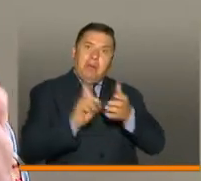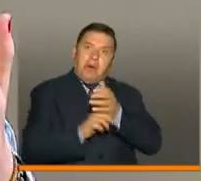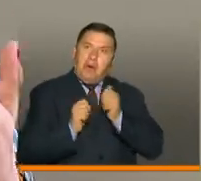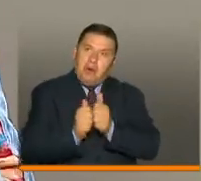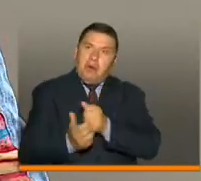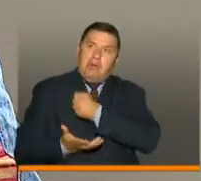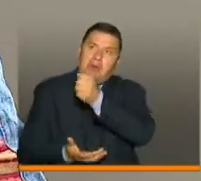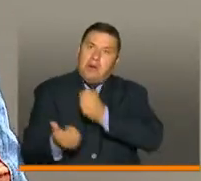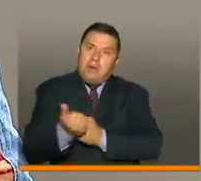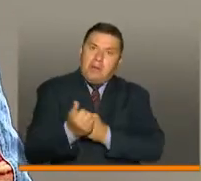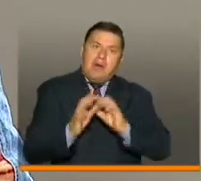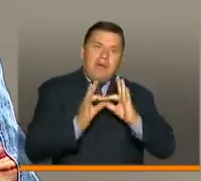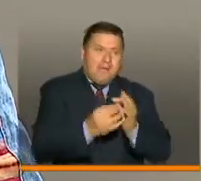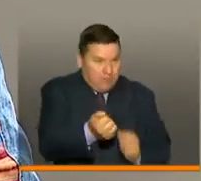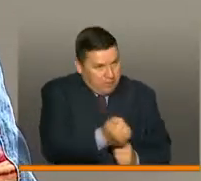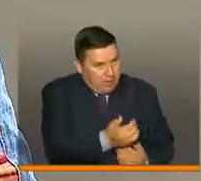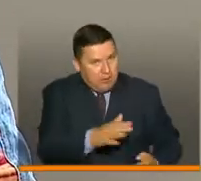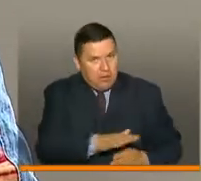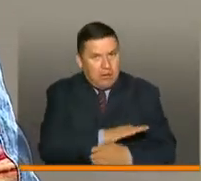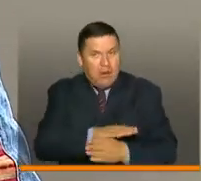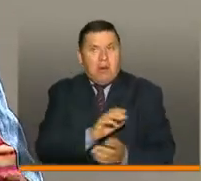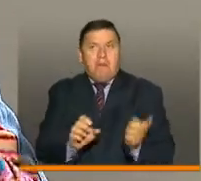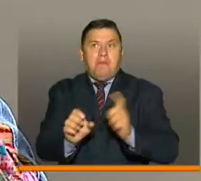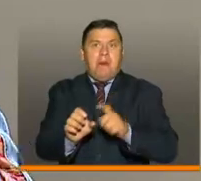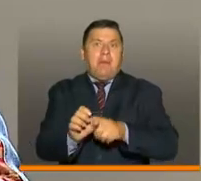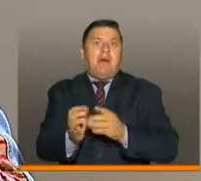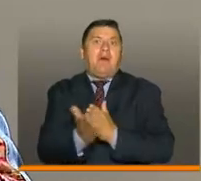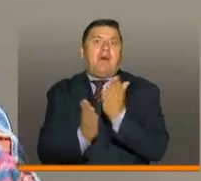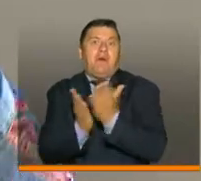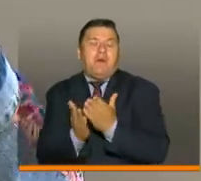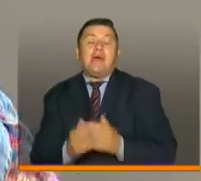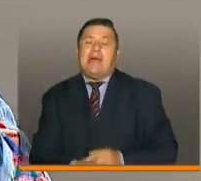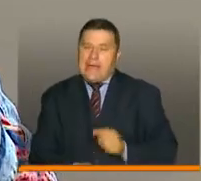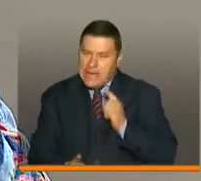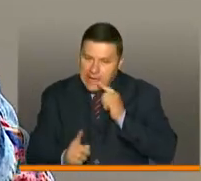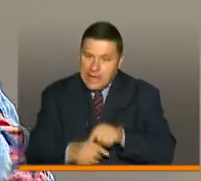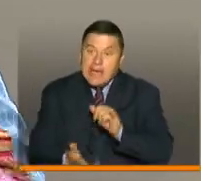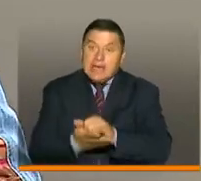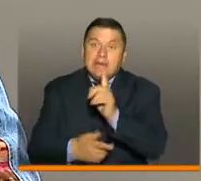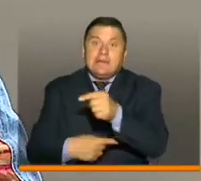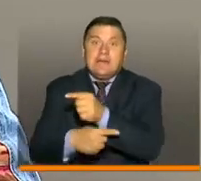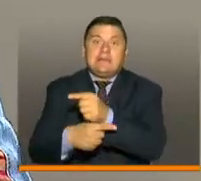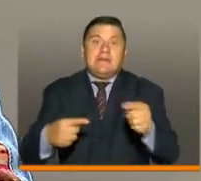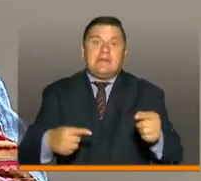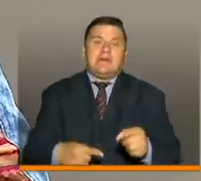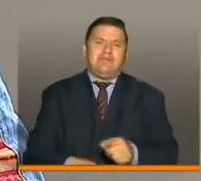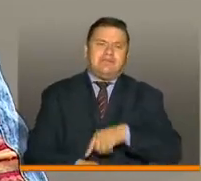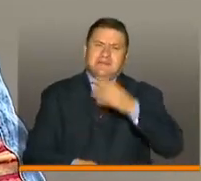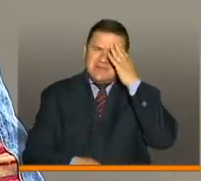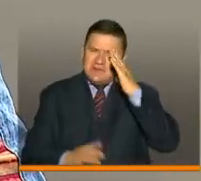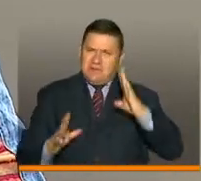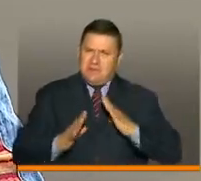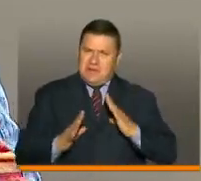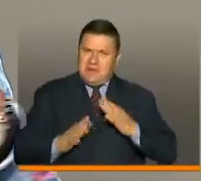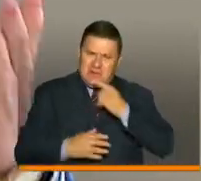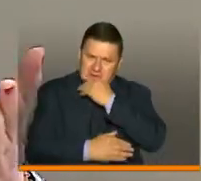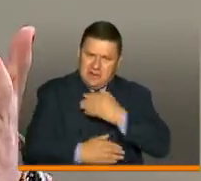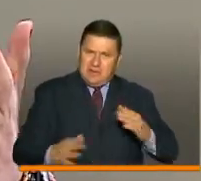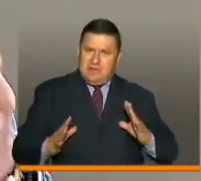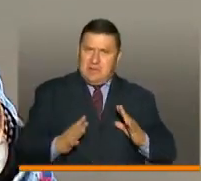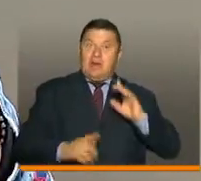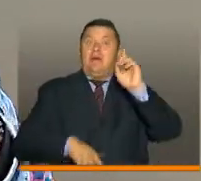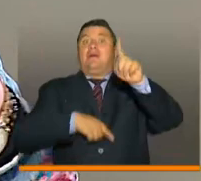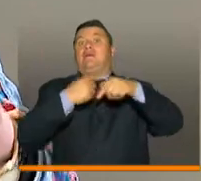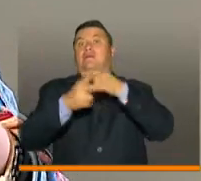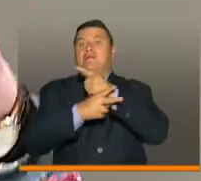acompañar al sector y a las familias colombianas con todos estos recursos. Y a propósito, esta semana es la semana de receso escolar para los niños y la